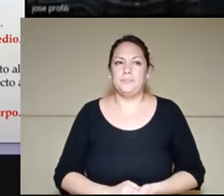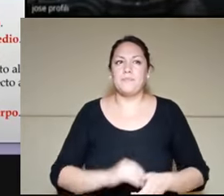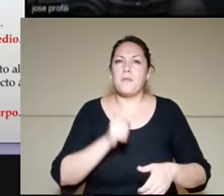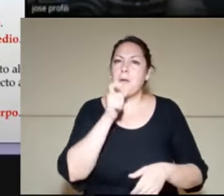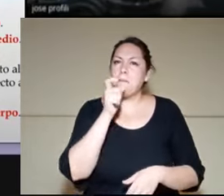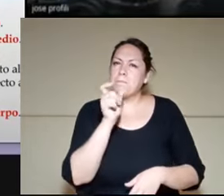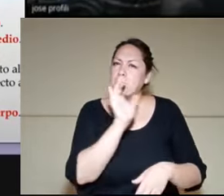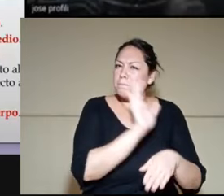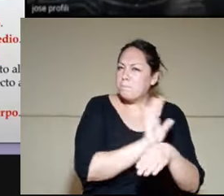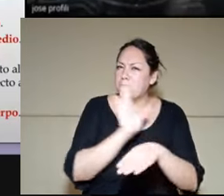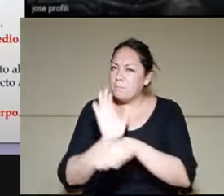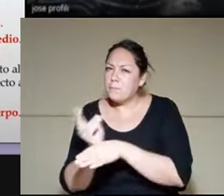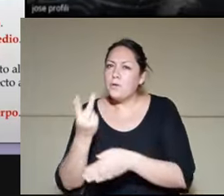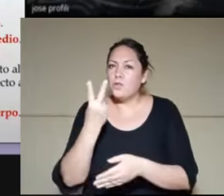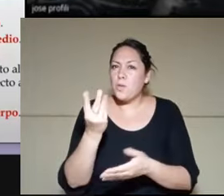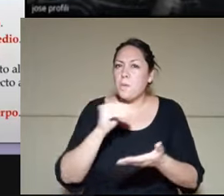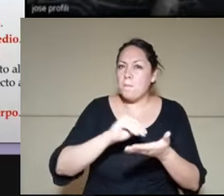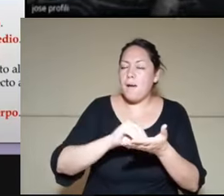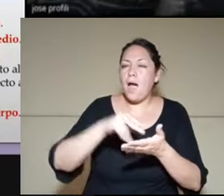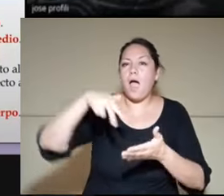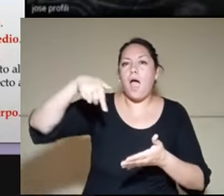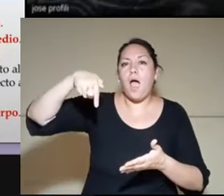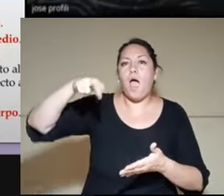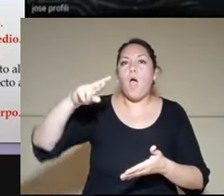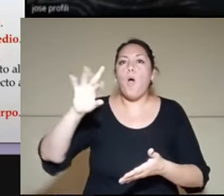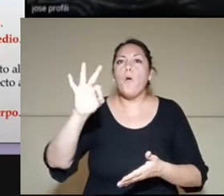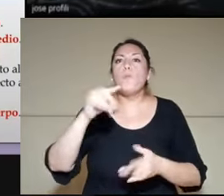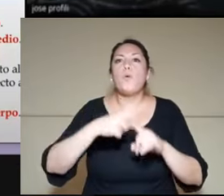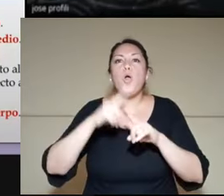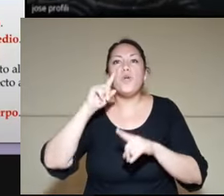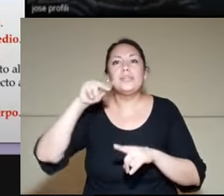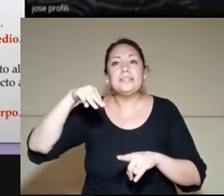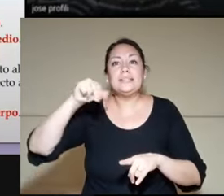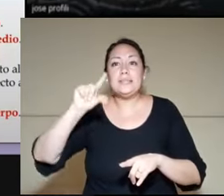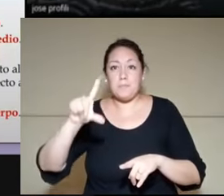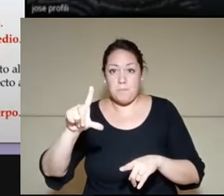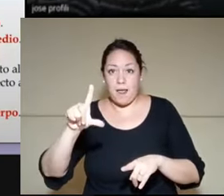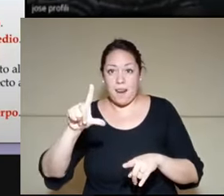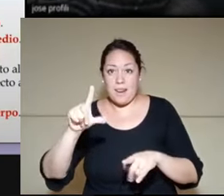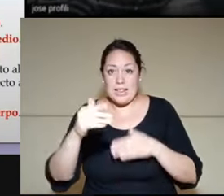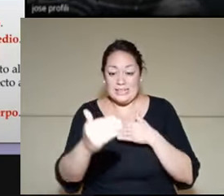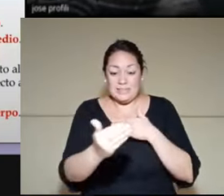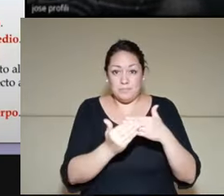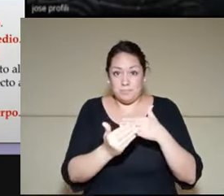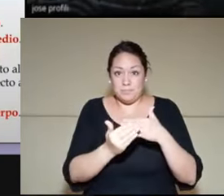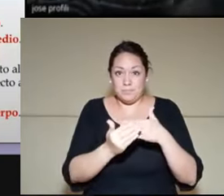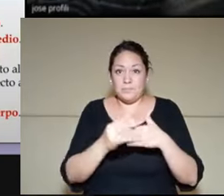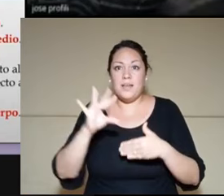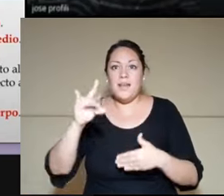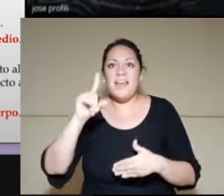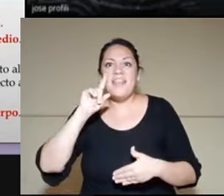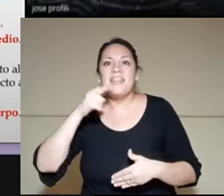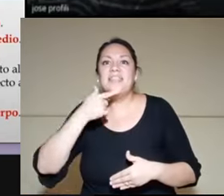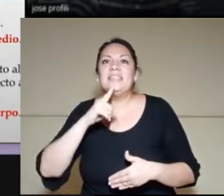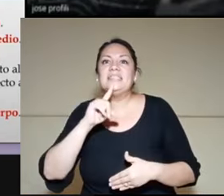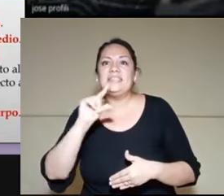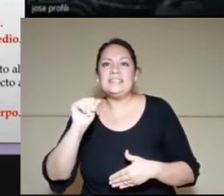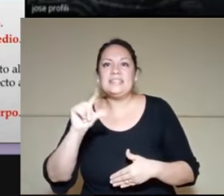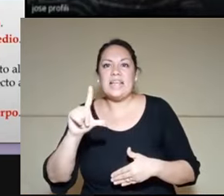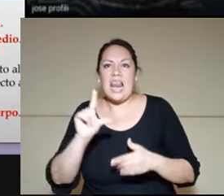Y después hay dos conceptos más en anatomía, que es el proximal y distal, son opuestos. Proximal y